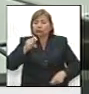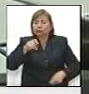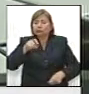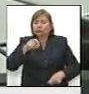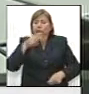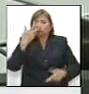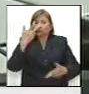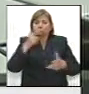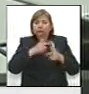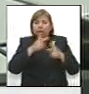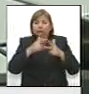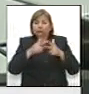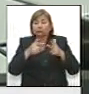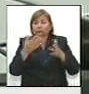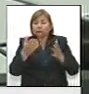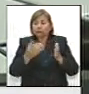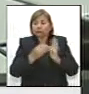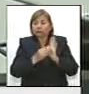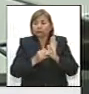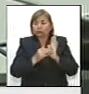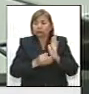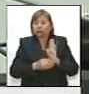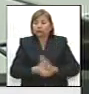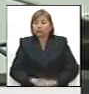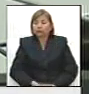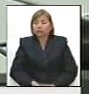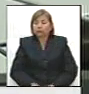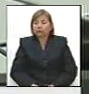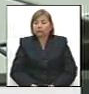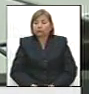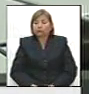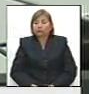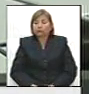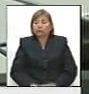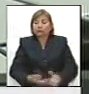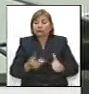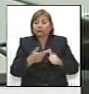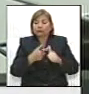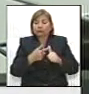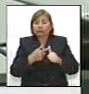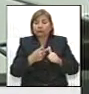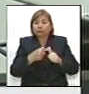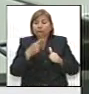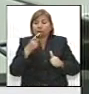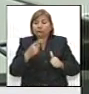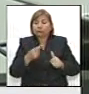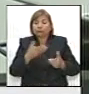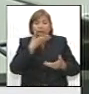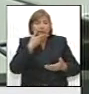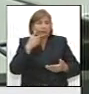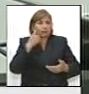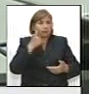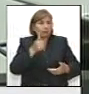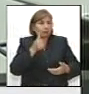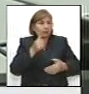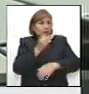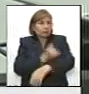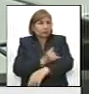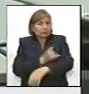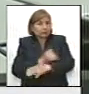tres temas en la agenda de las reformas pendientes, que tienen que ver con lograr una mejor